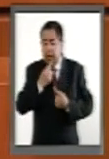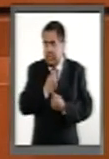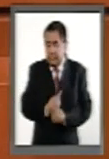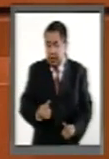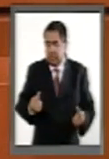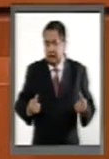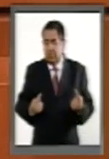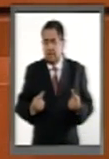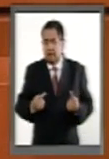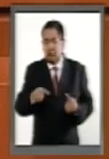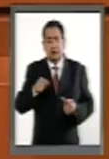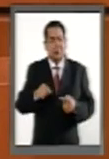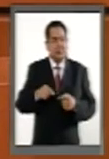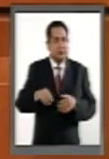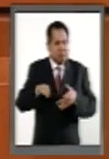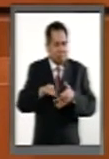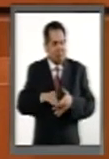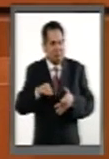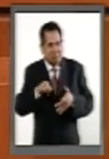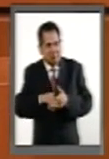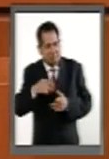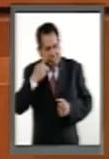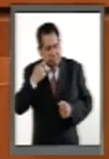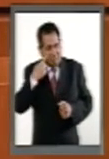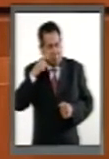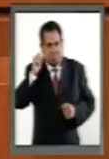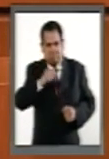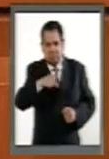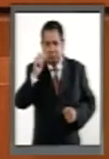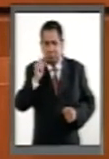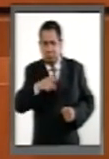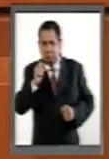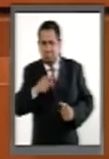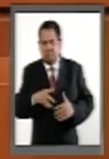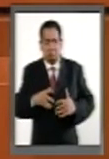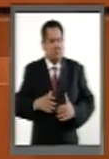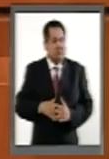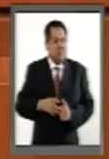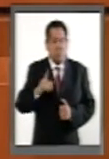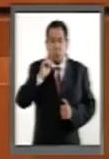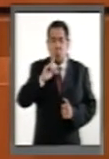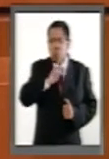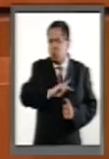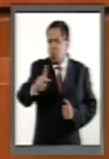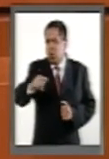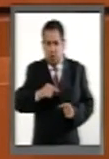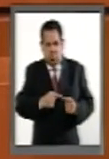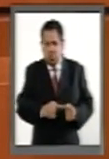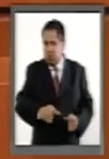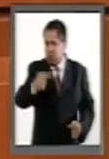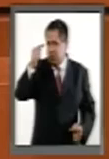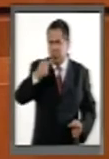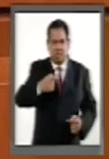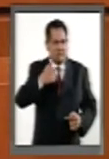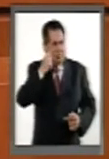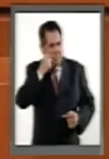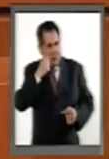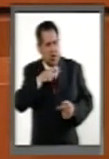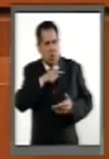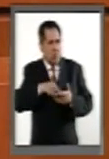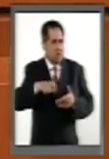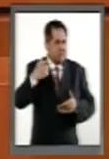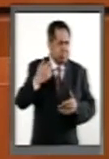es sistémicamente el mismo. Las mujeres de todas las edades y condiciones